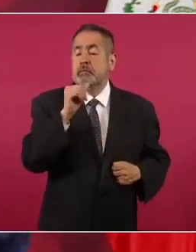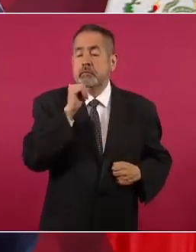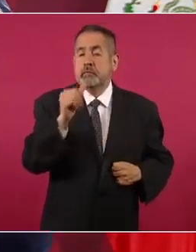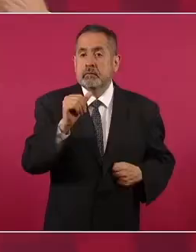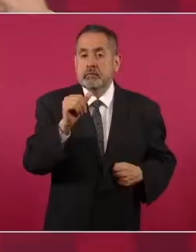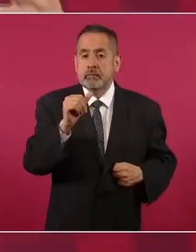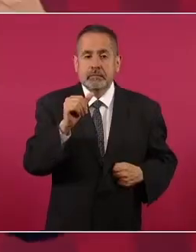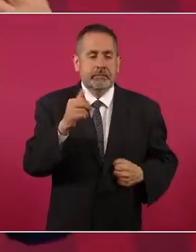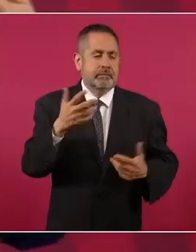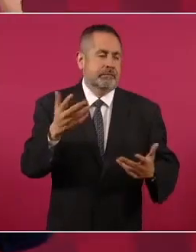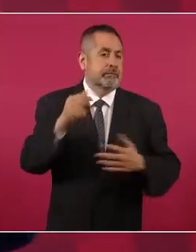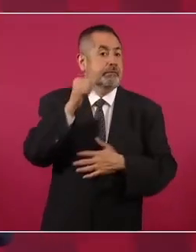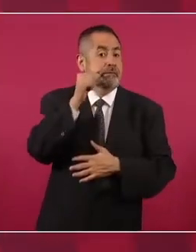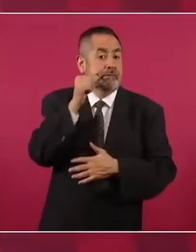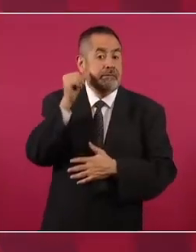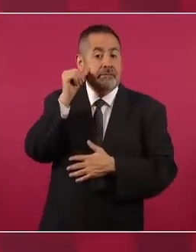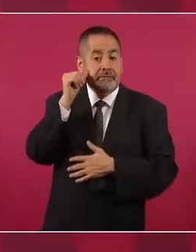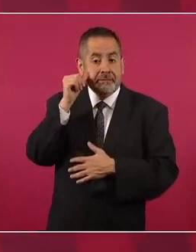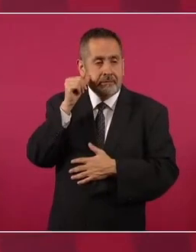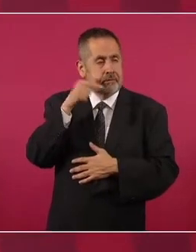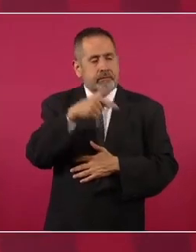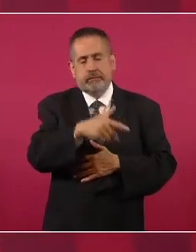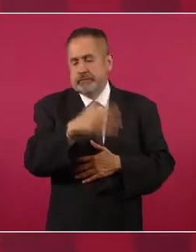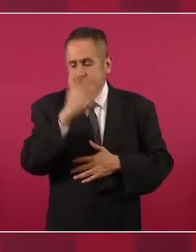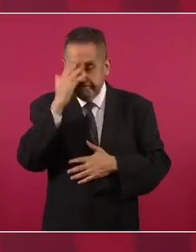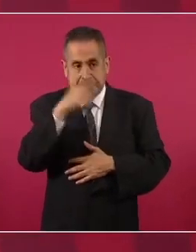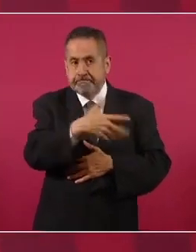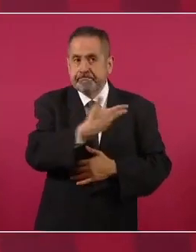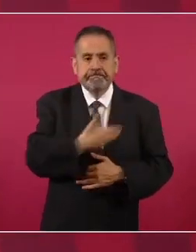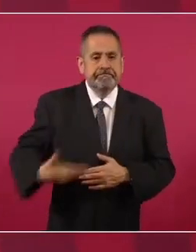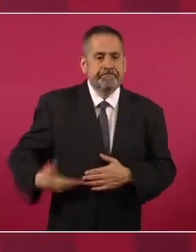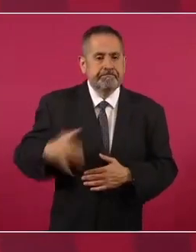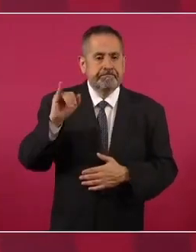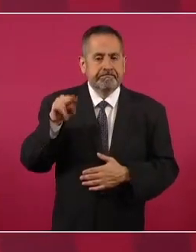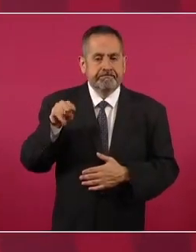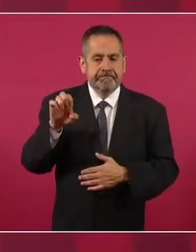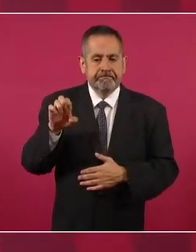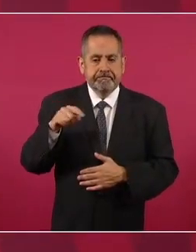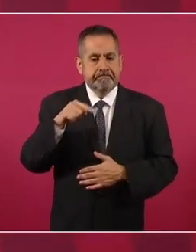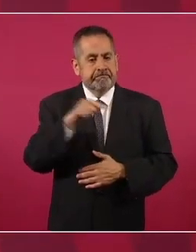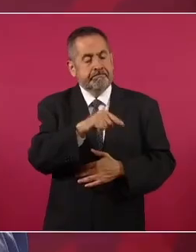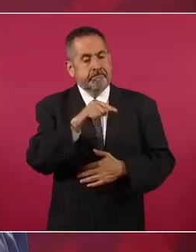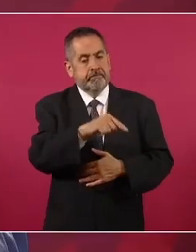ayer sale el presidente del INE,